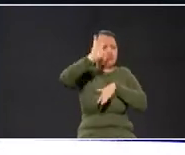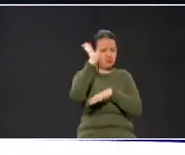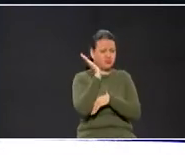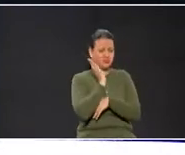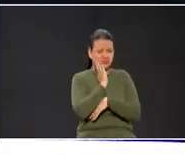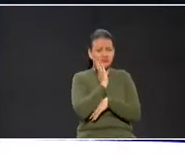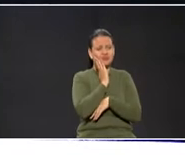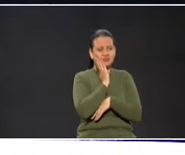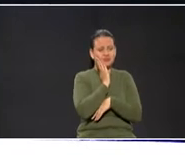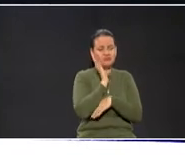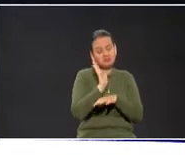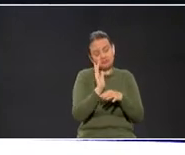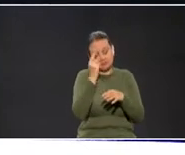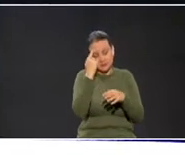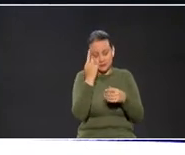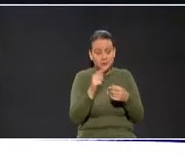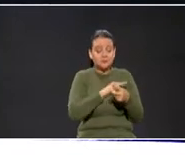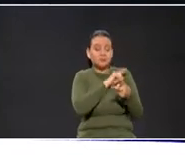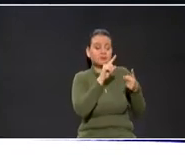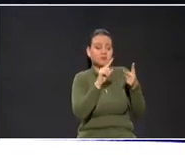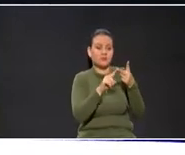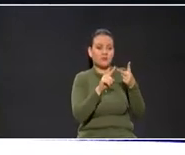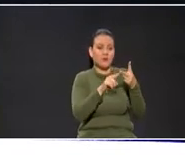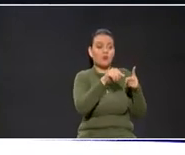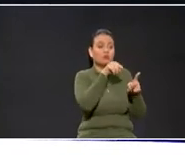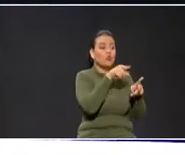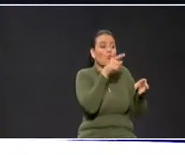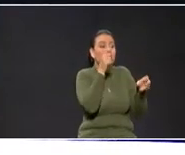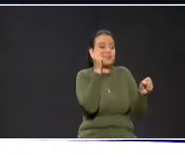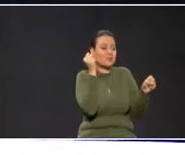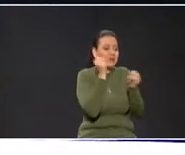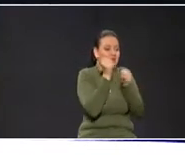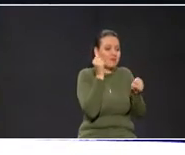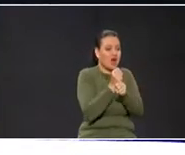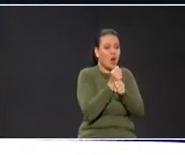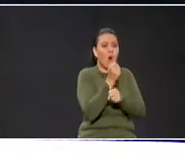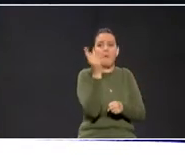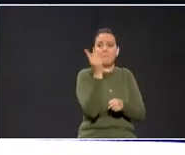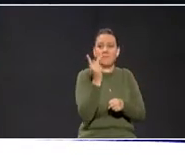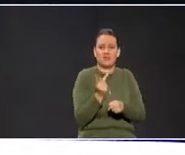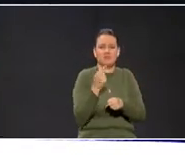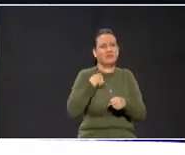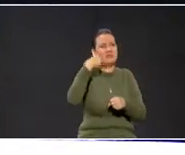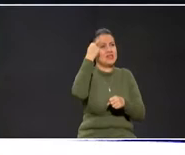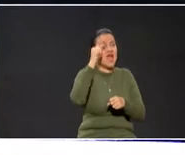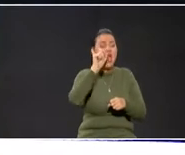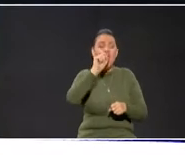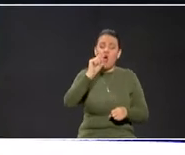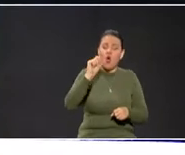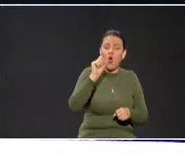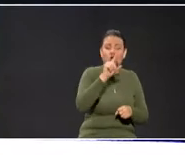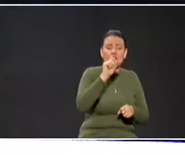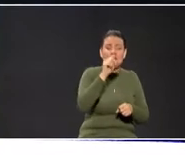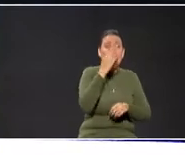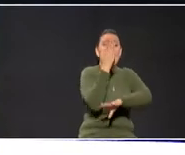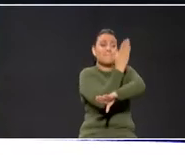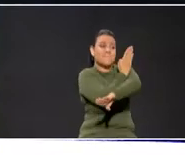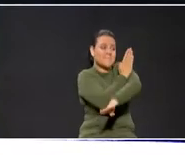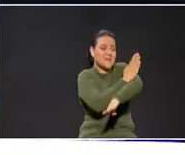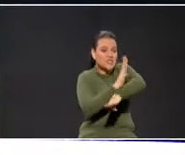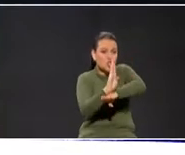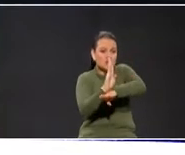verde que tiene que ver con los 11 billones de árboles que en este momento en las naciones